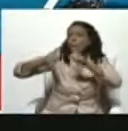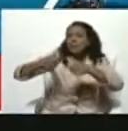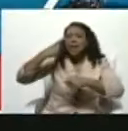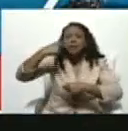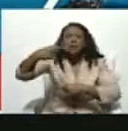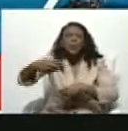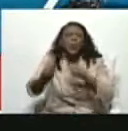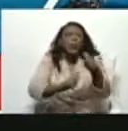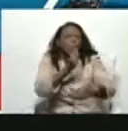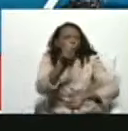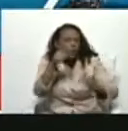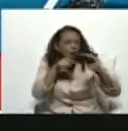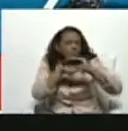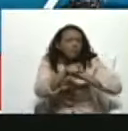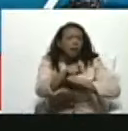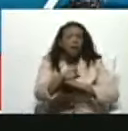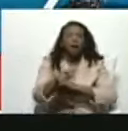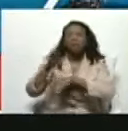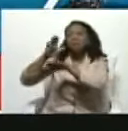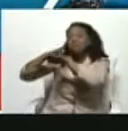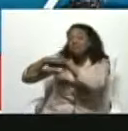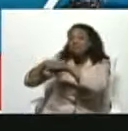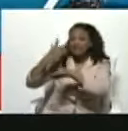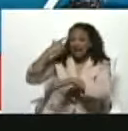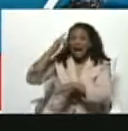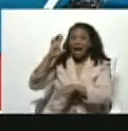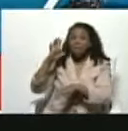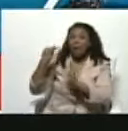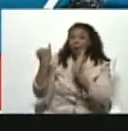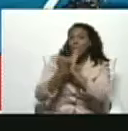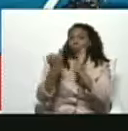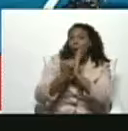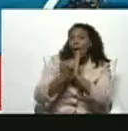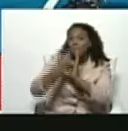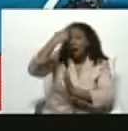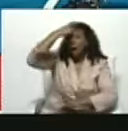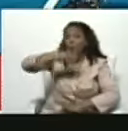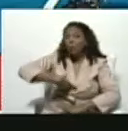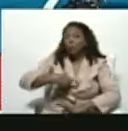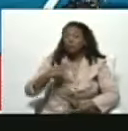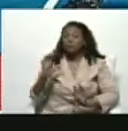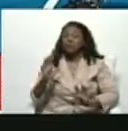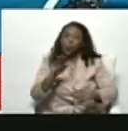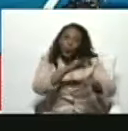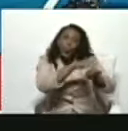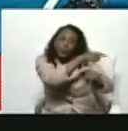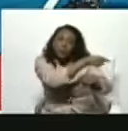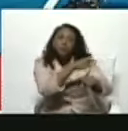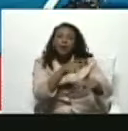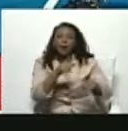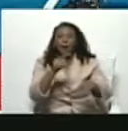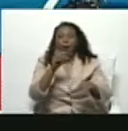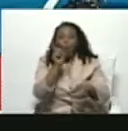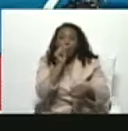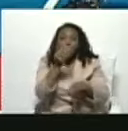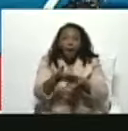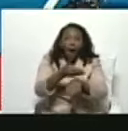tradición? Bueno, mira. Tiene que pasar varias pruebas. Como dijo Pacheco